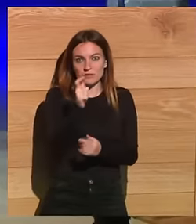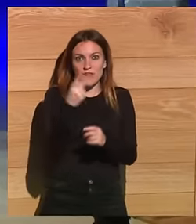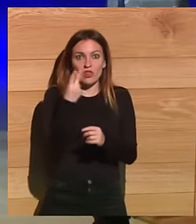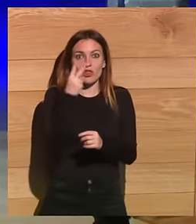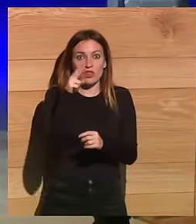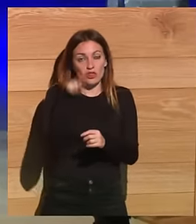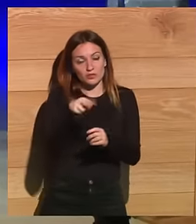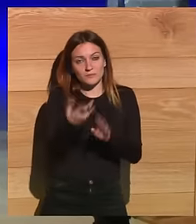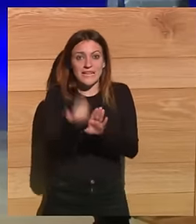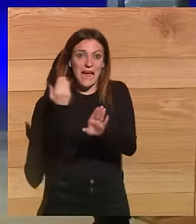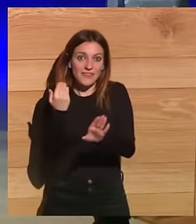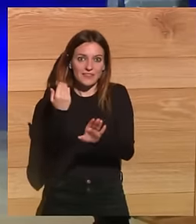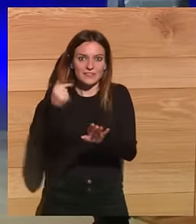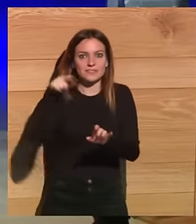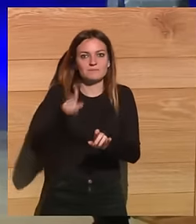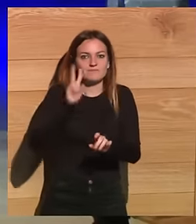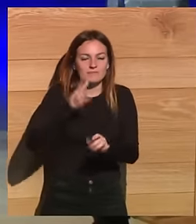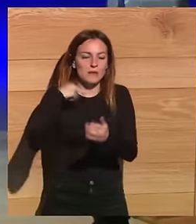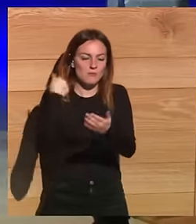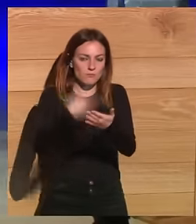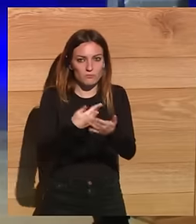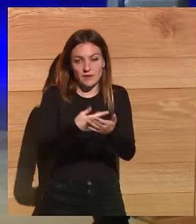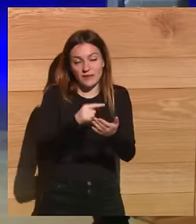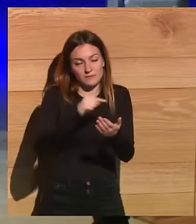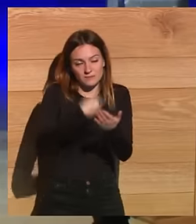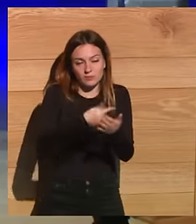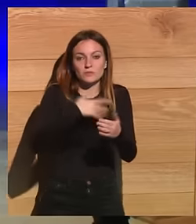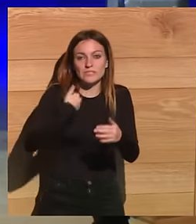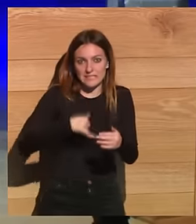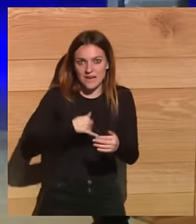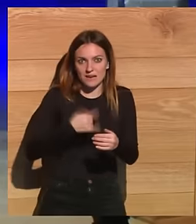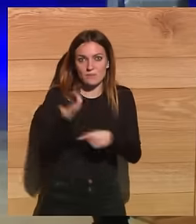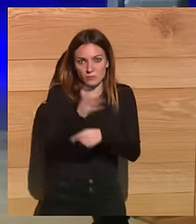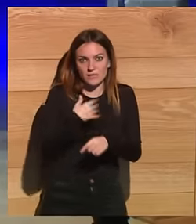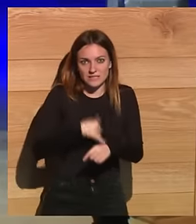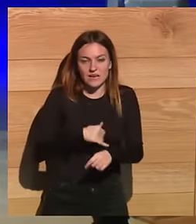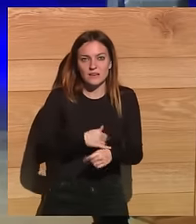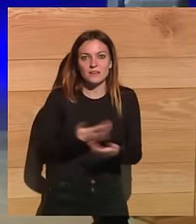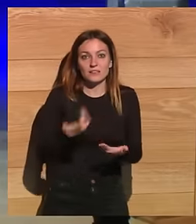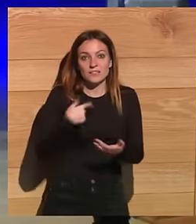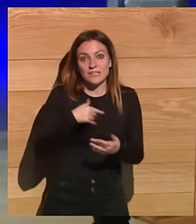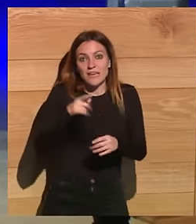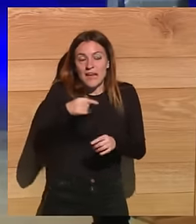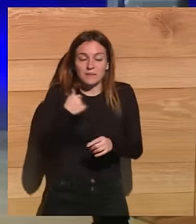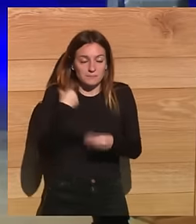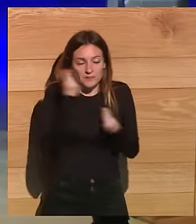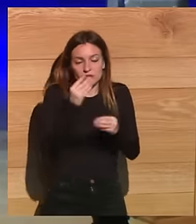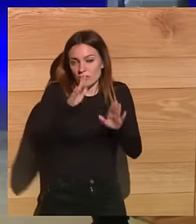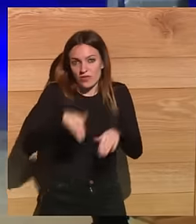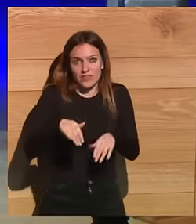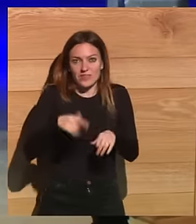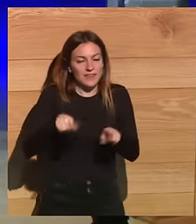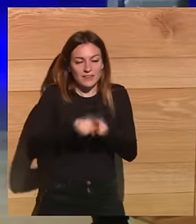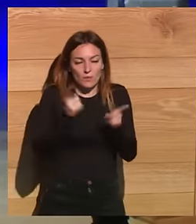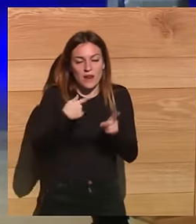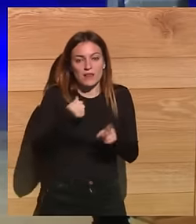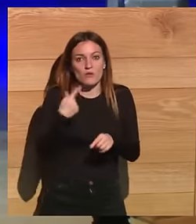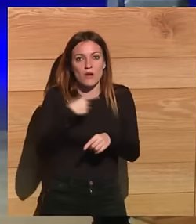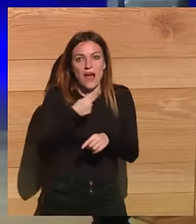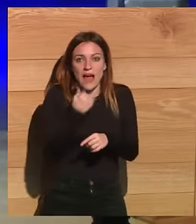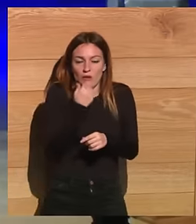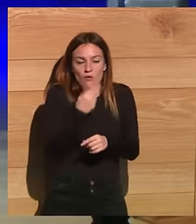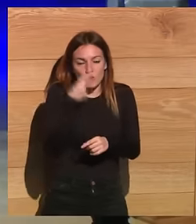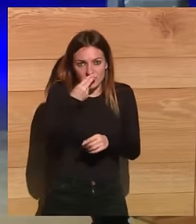antes, con lo cual me quedé bastante frustrado. Pero bueno, sigue siendo un descubrimiento muy interesante, y además es una imagen muy